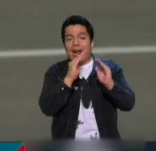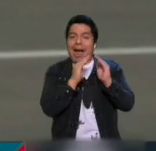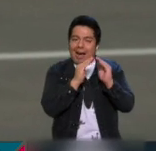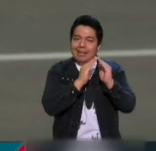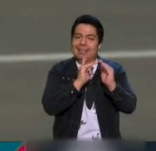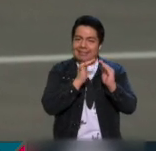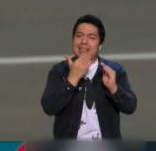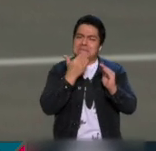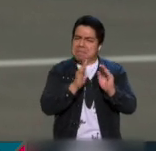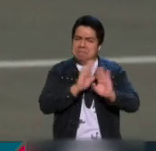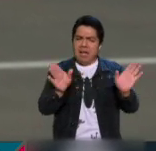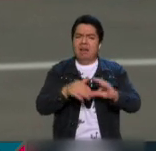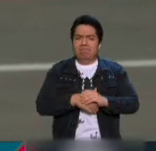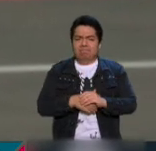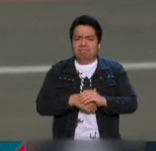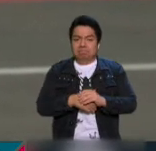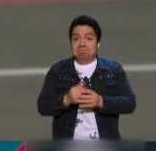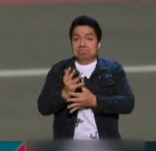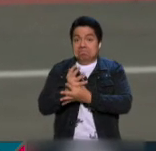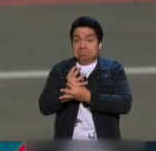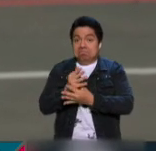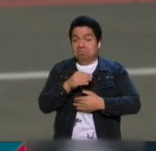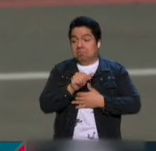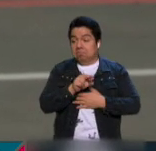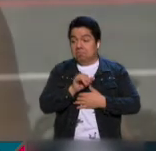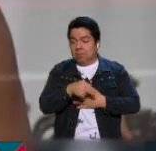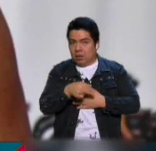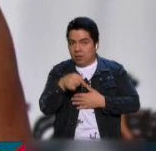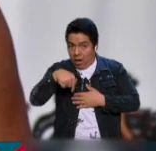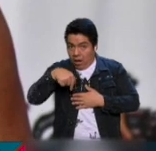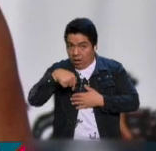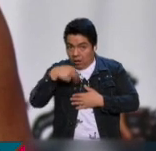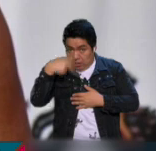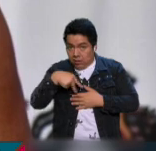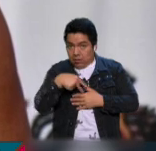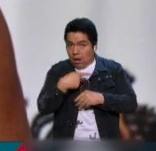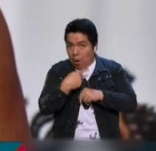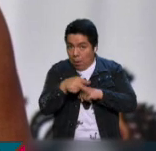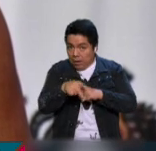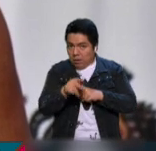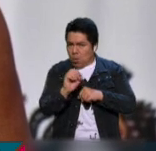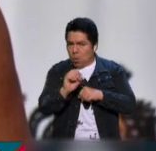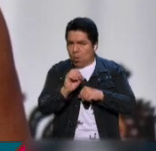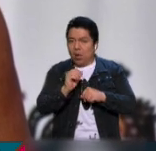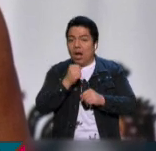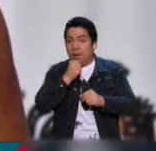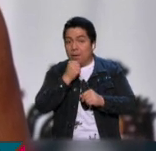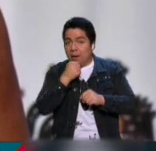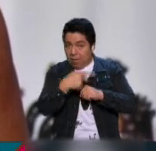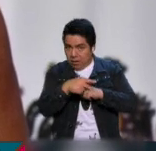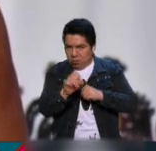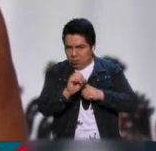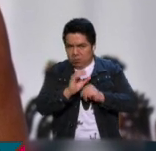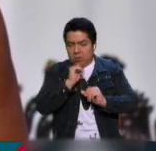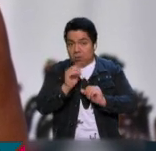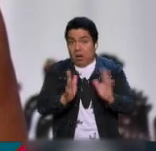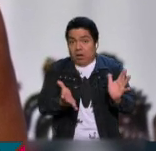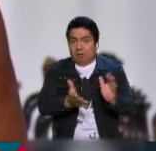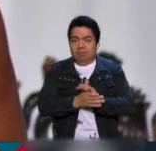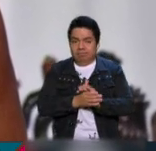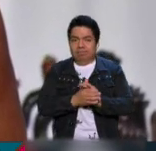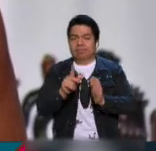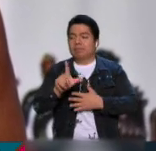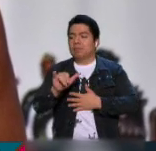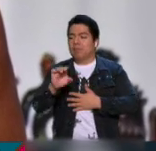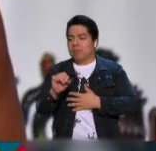domiciliaria era suficiente, pues sostiene que Marín no representa un riesgo para la periodista o para la Procuración de la Justicia. El cuerpo legal de Lidia